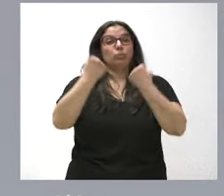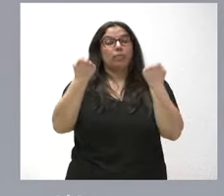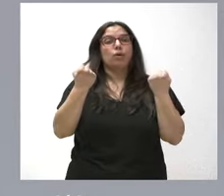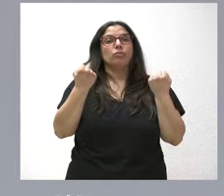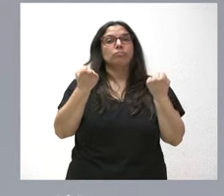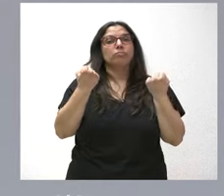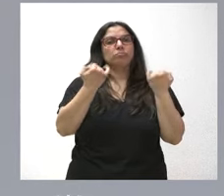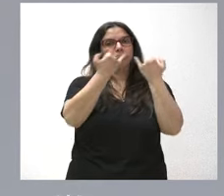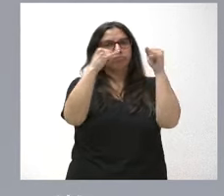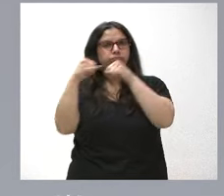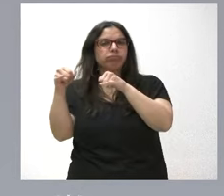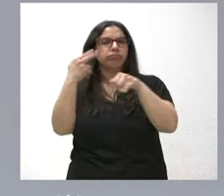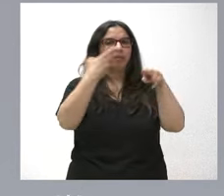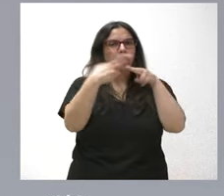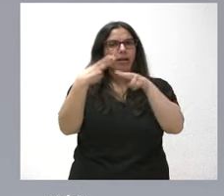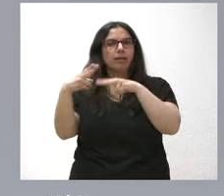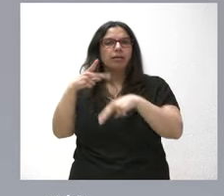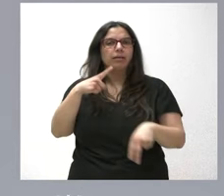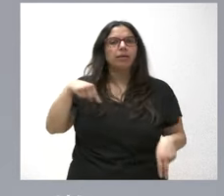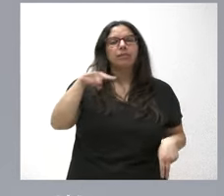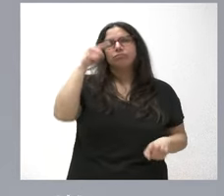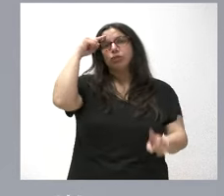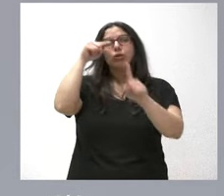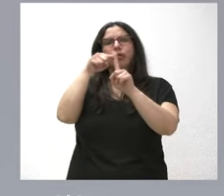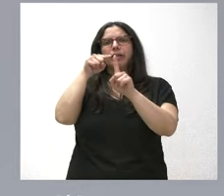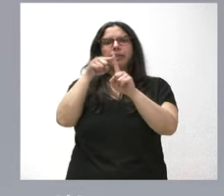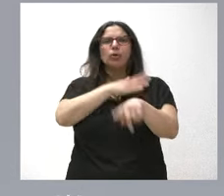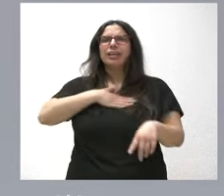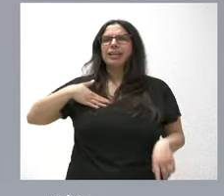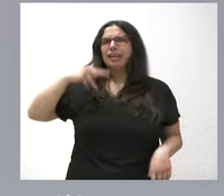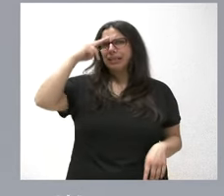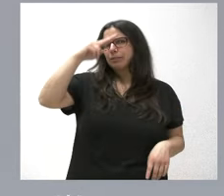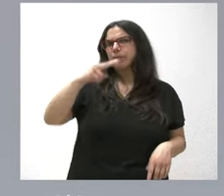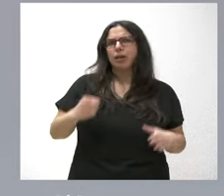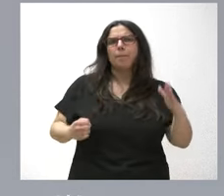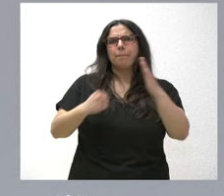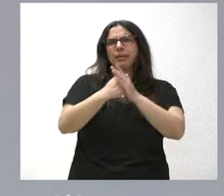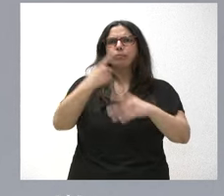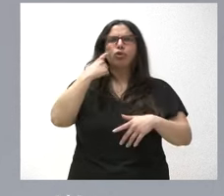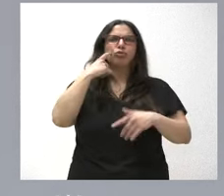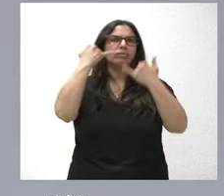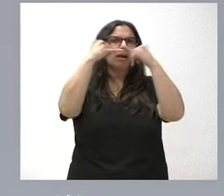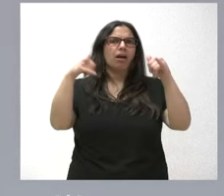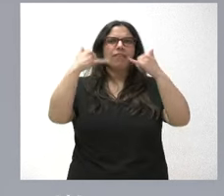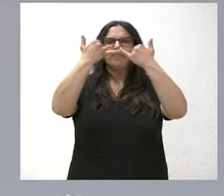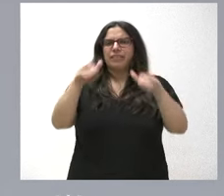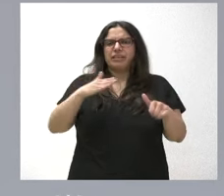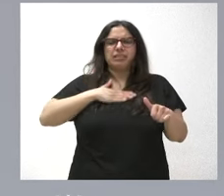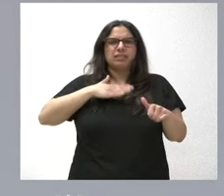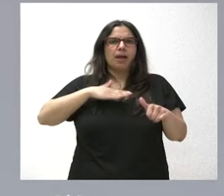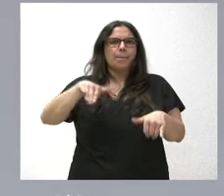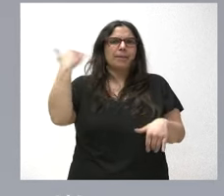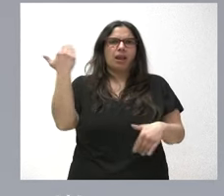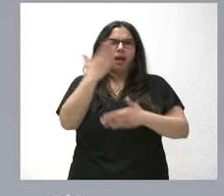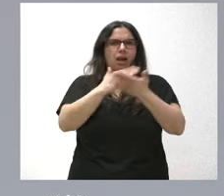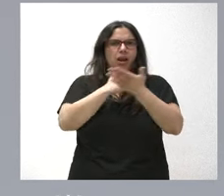estas actuaciones de celebración pretenden ser del máximo respeto de lo que es la celebración tradicional en la fiesta de Villalar, en